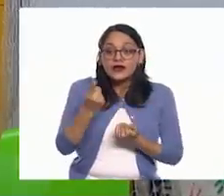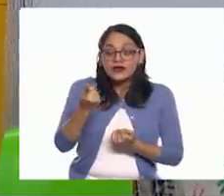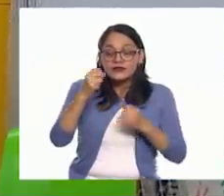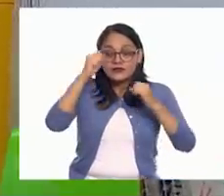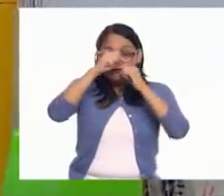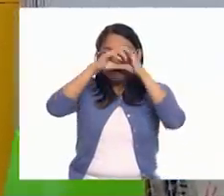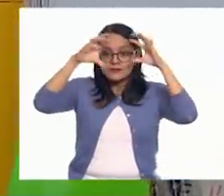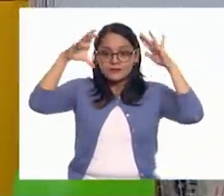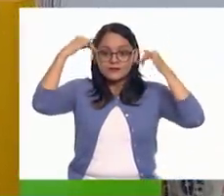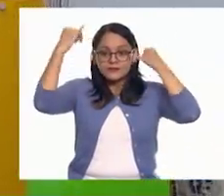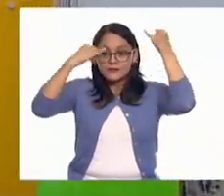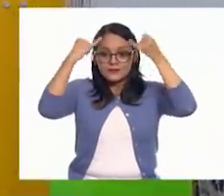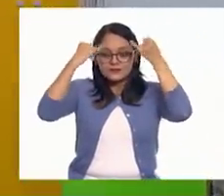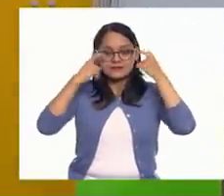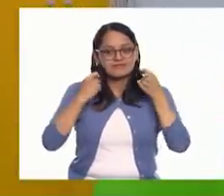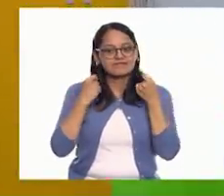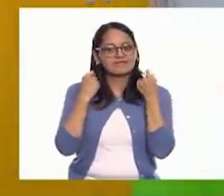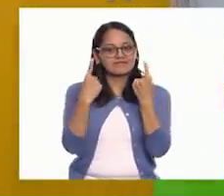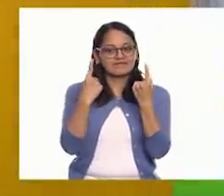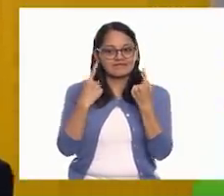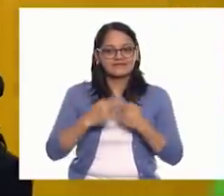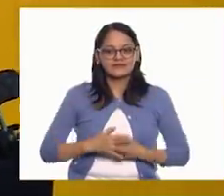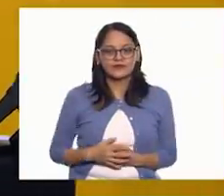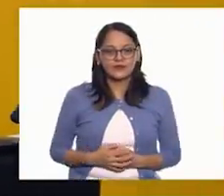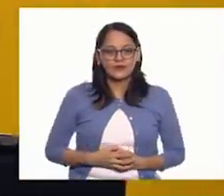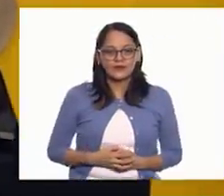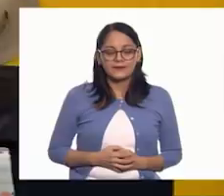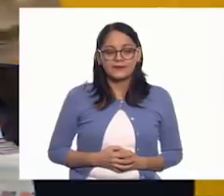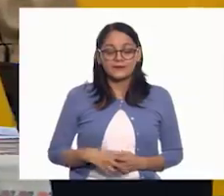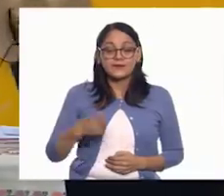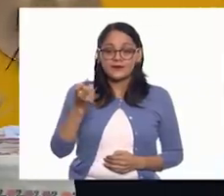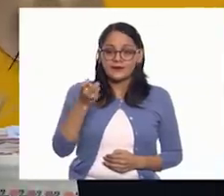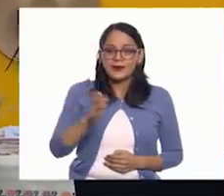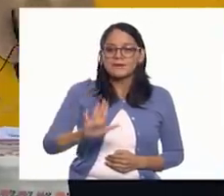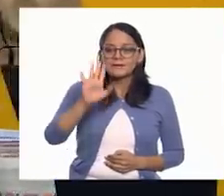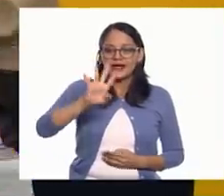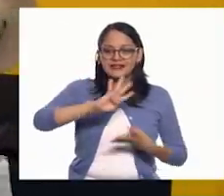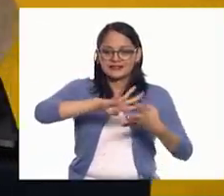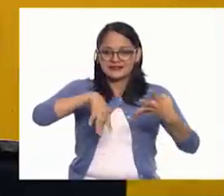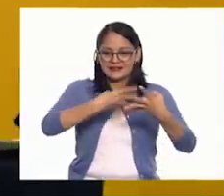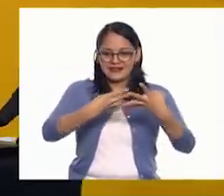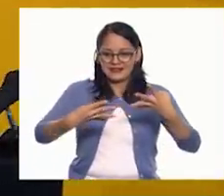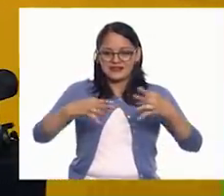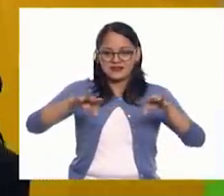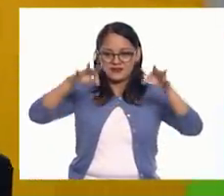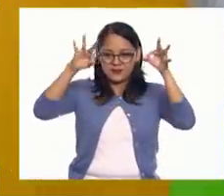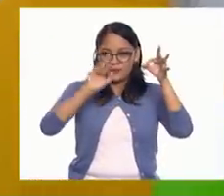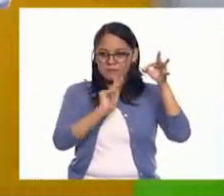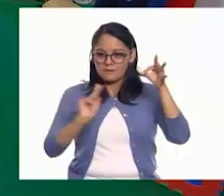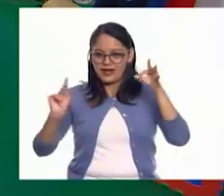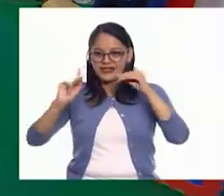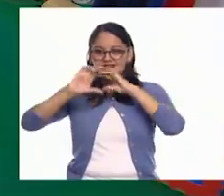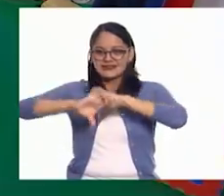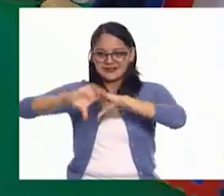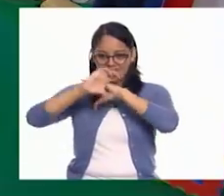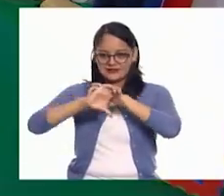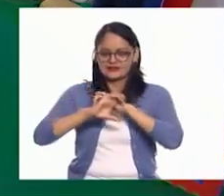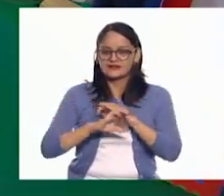la imaginación. Son como mitarraya. Estos